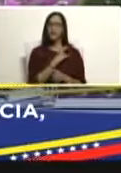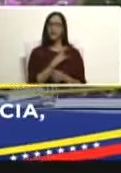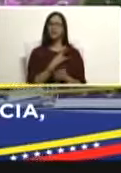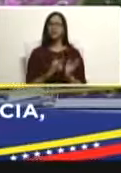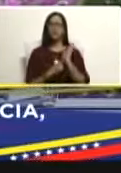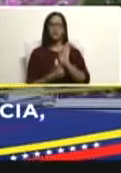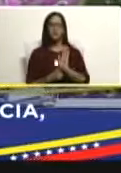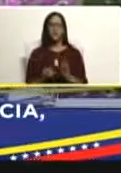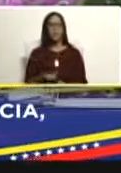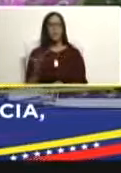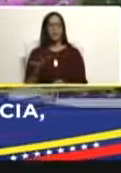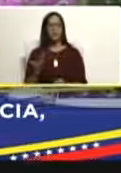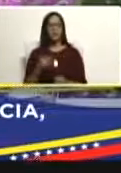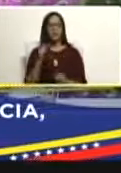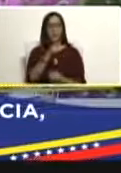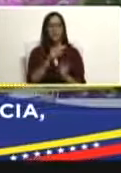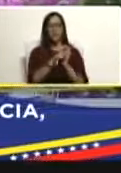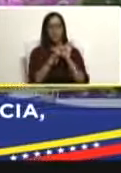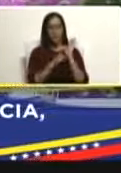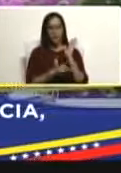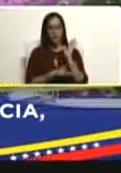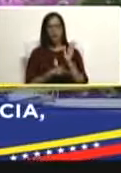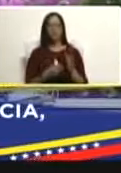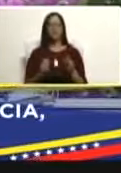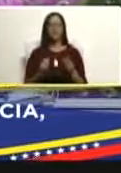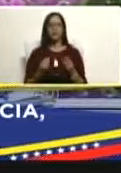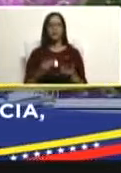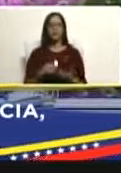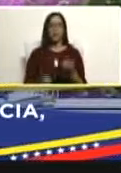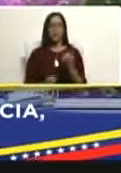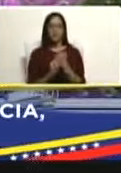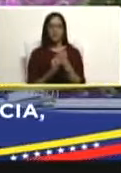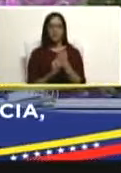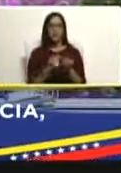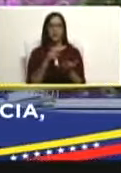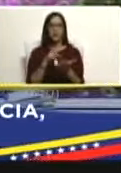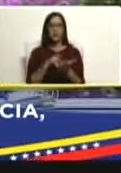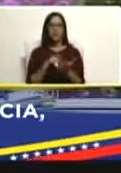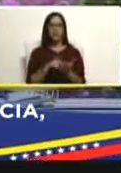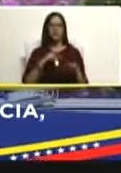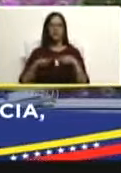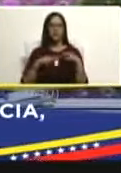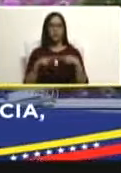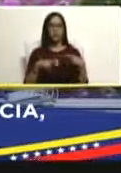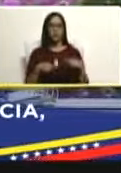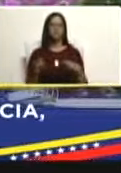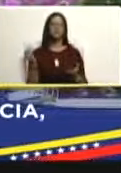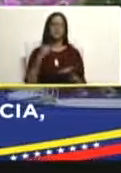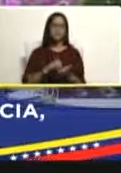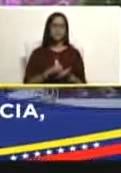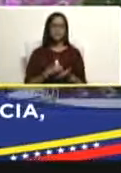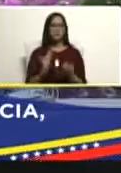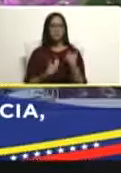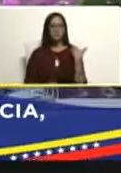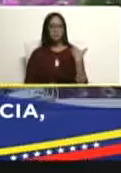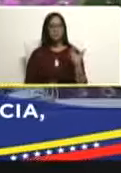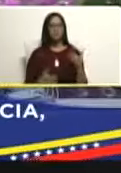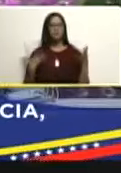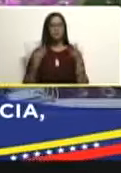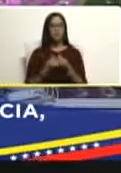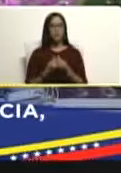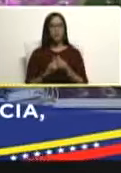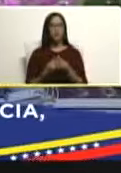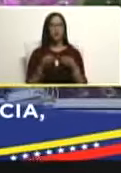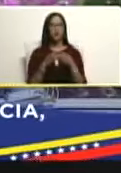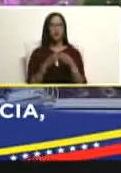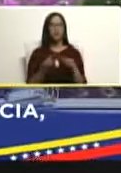protagonistas fundamentales de esta agenda y está hoy refrendado con la presencia de sus rectores. Pero además, presidente, nos acompaña un grupo